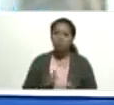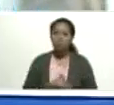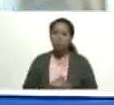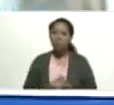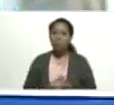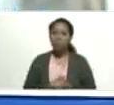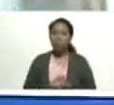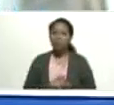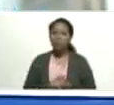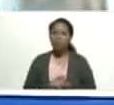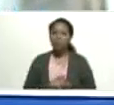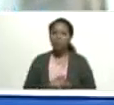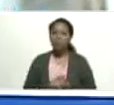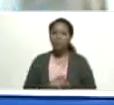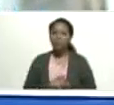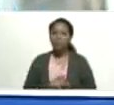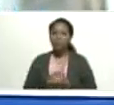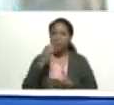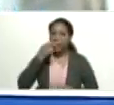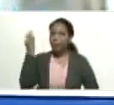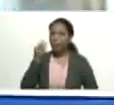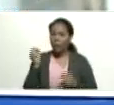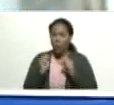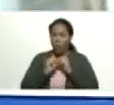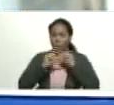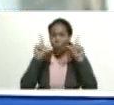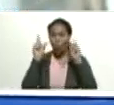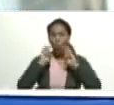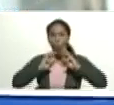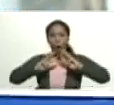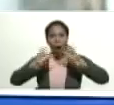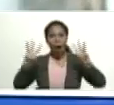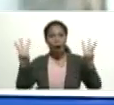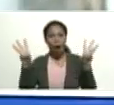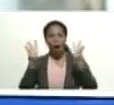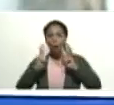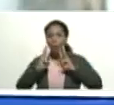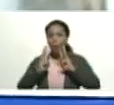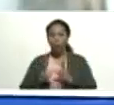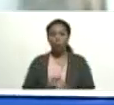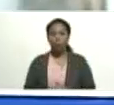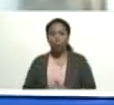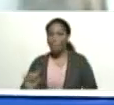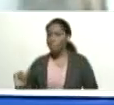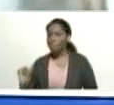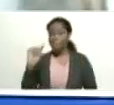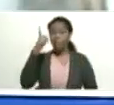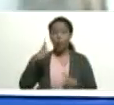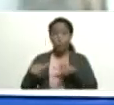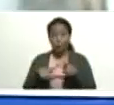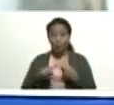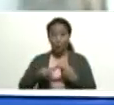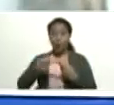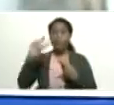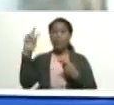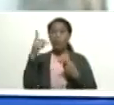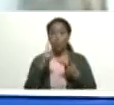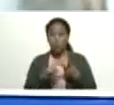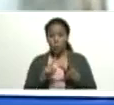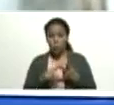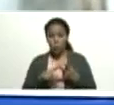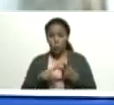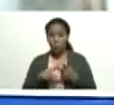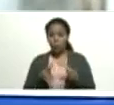verdad fue impresionante el primer lugar, el segundo lugar, el tercer lugar que ya